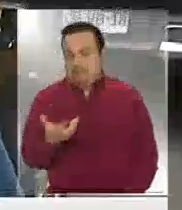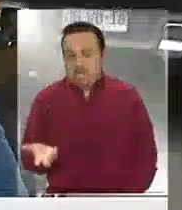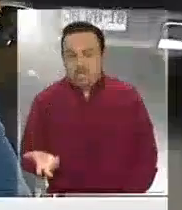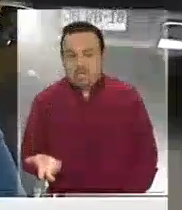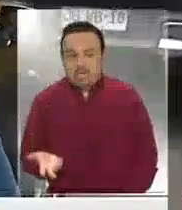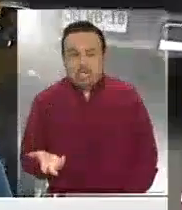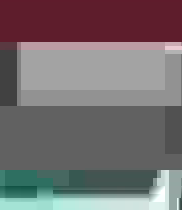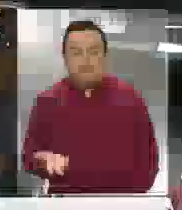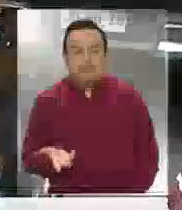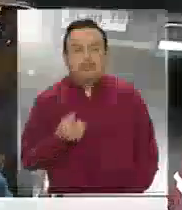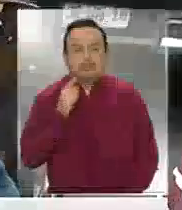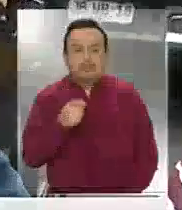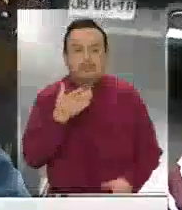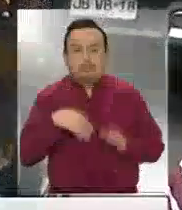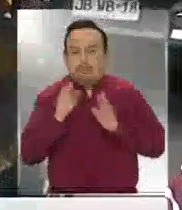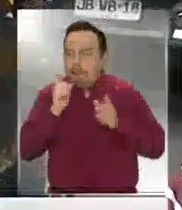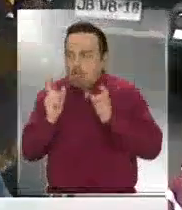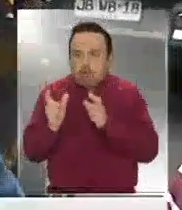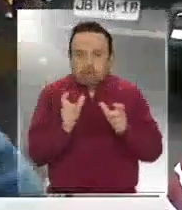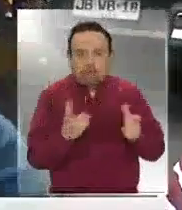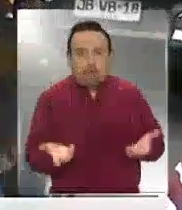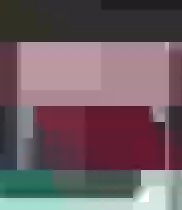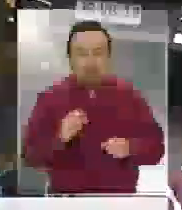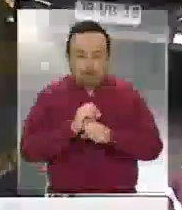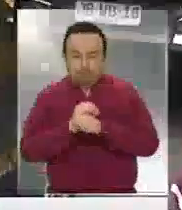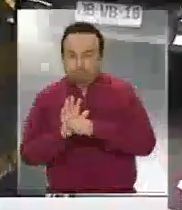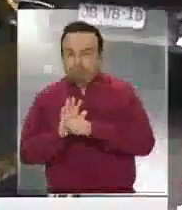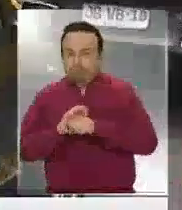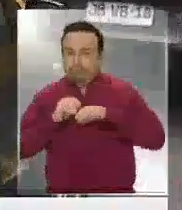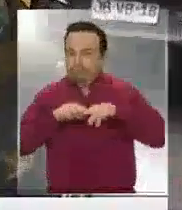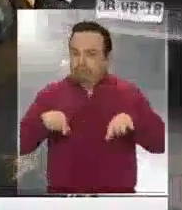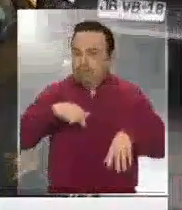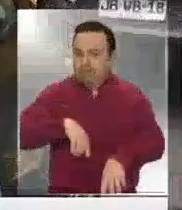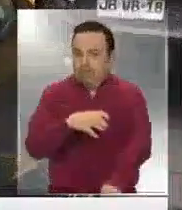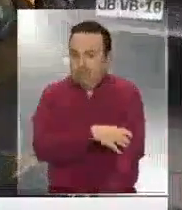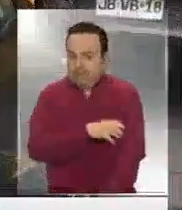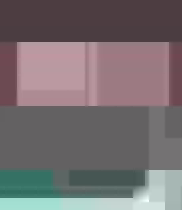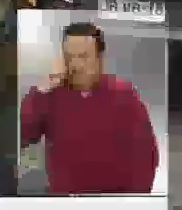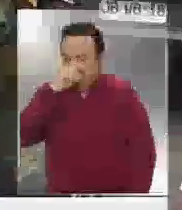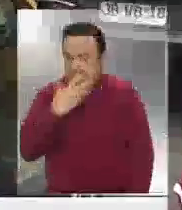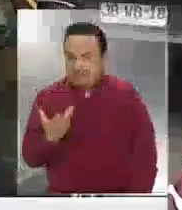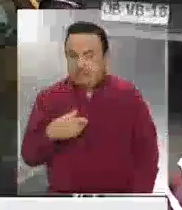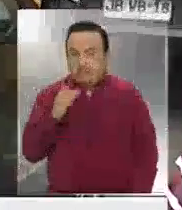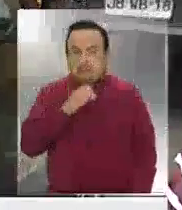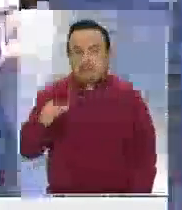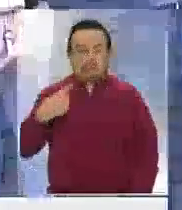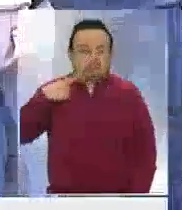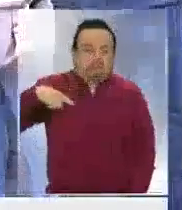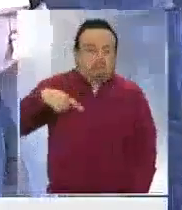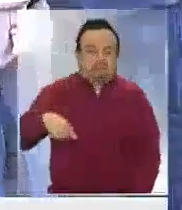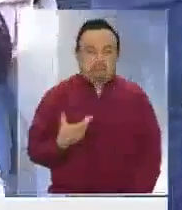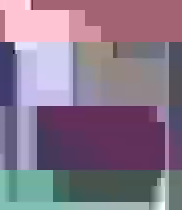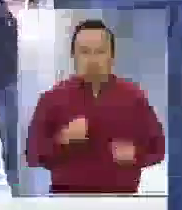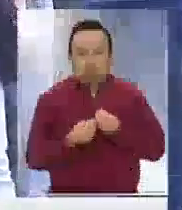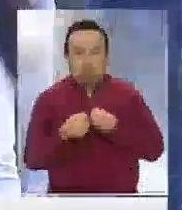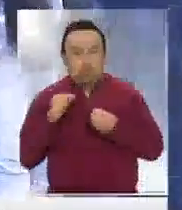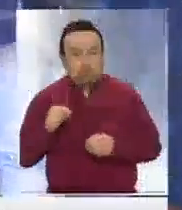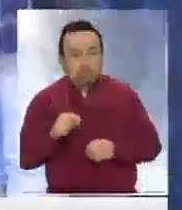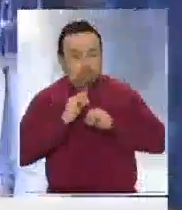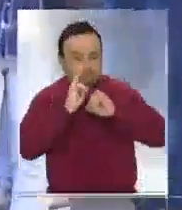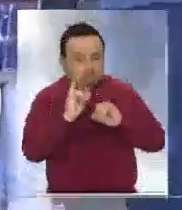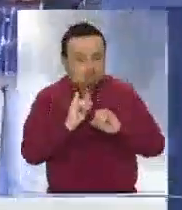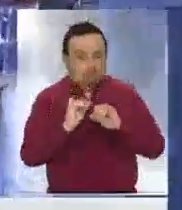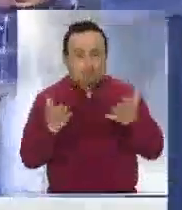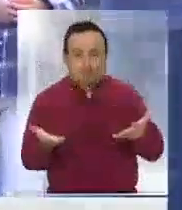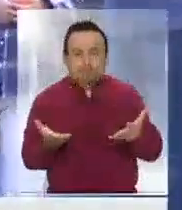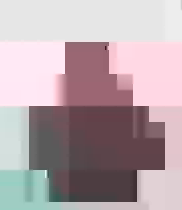porque así se controla más la cosa, ya que el virus estaba complicado acá en la zona. Y anda mucha gente que no respeta. Un dato para tener en cuenta